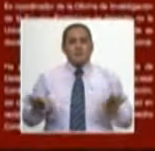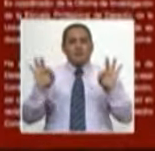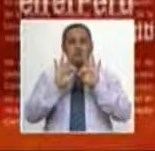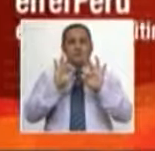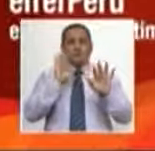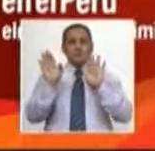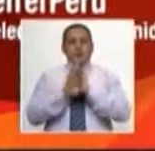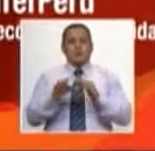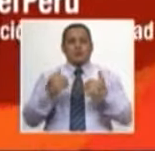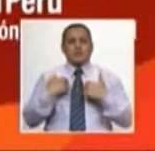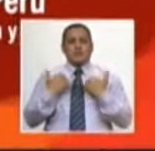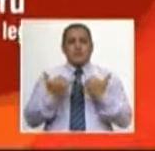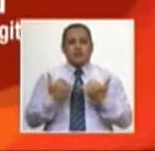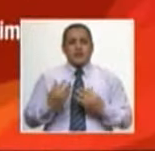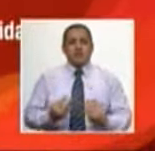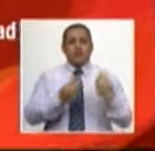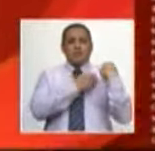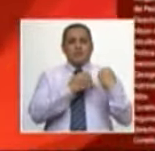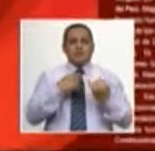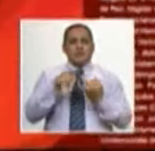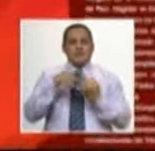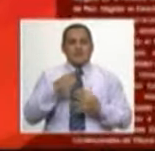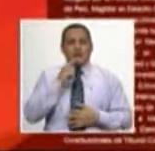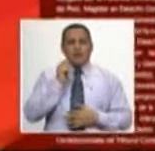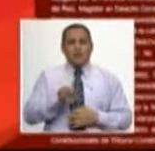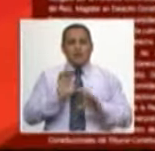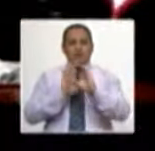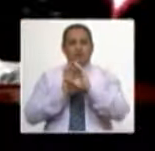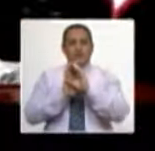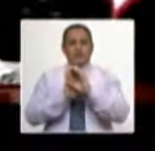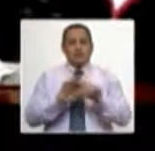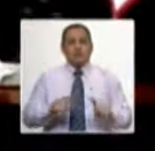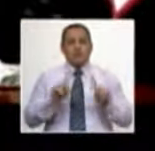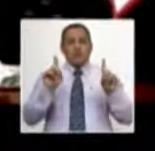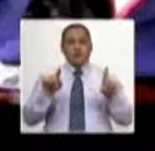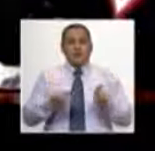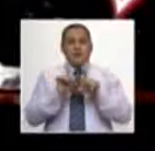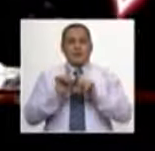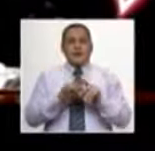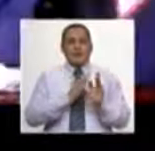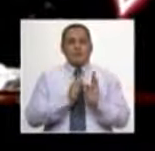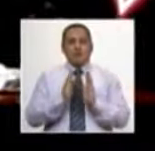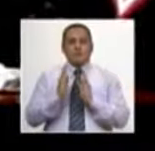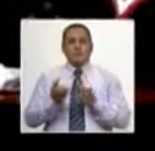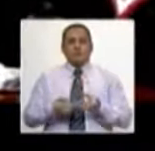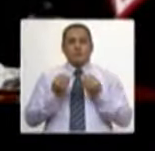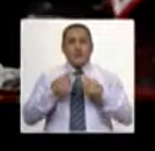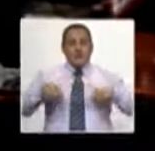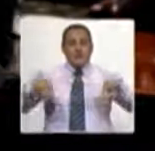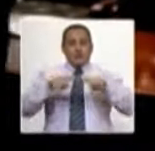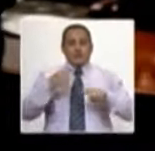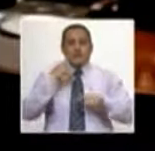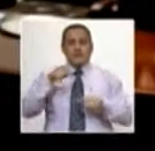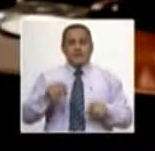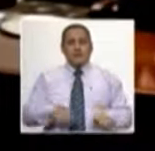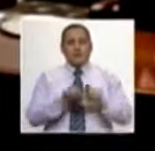importancia que tiene el nombramiento de los magistrados constitucionales, sino el procedimiento que ello conlleva,